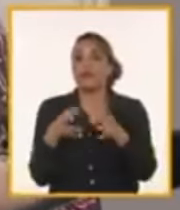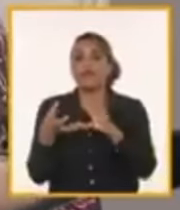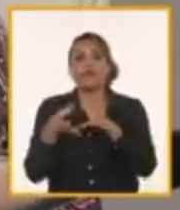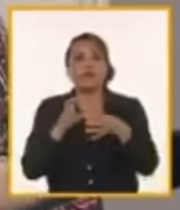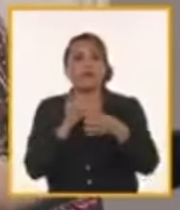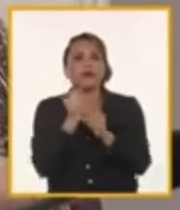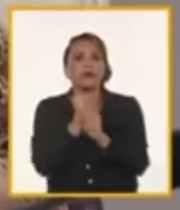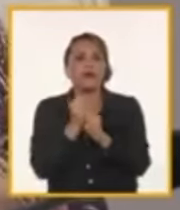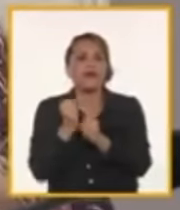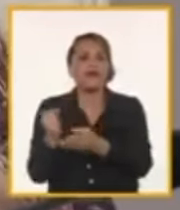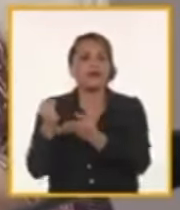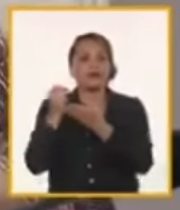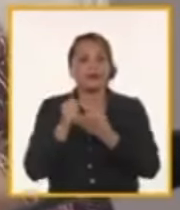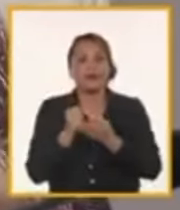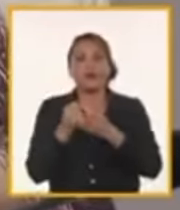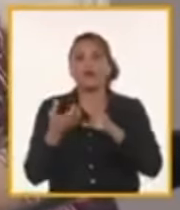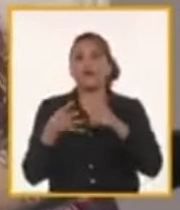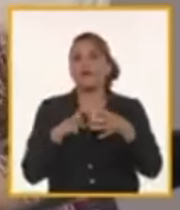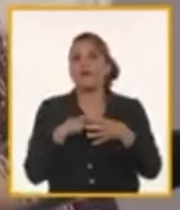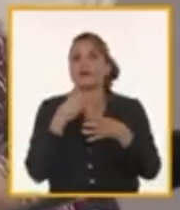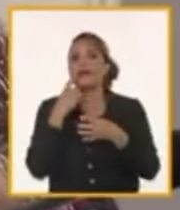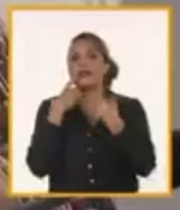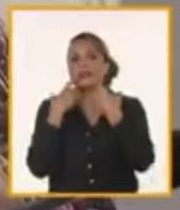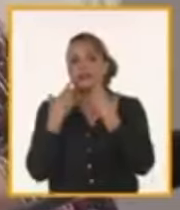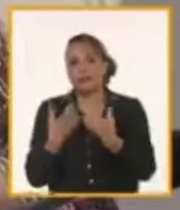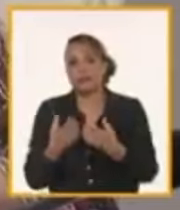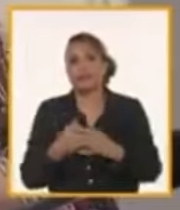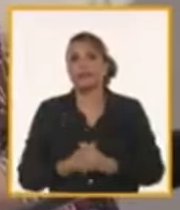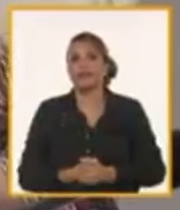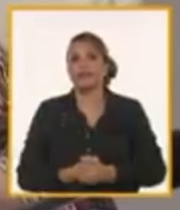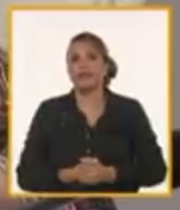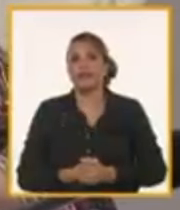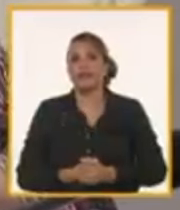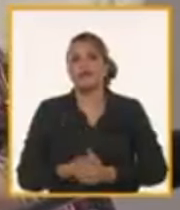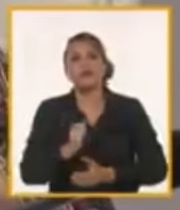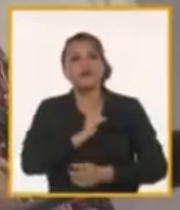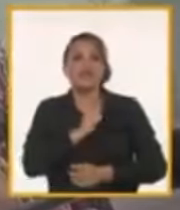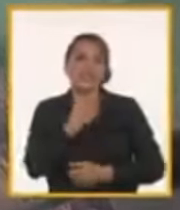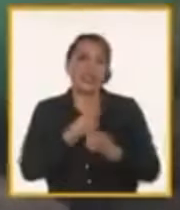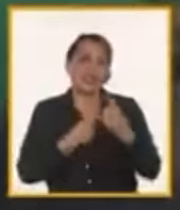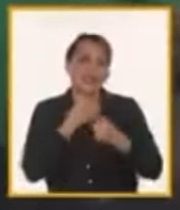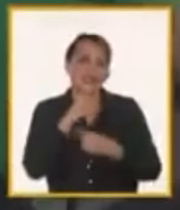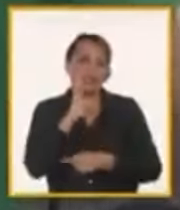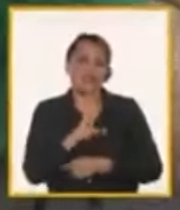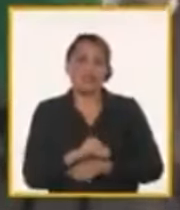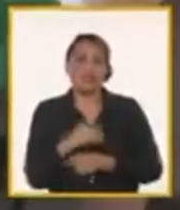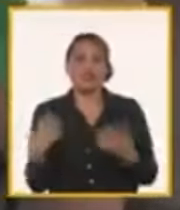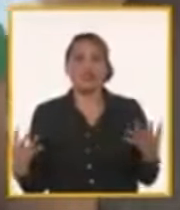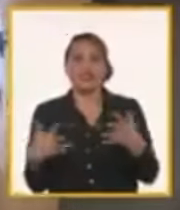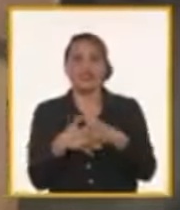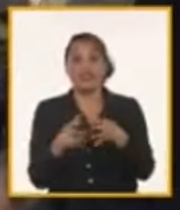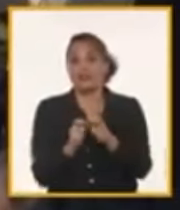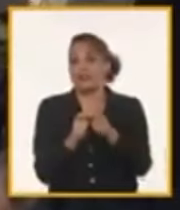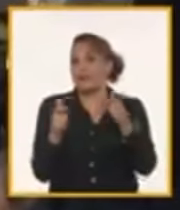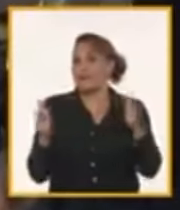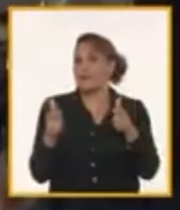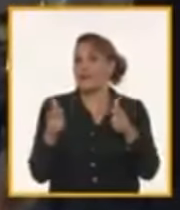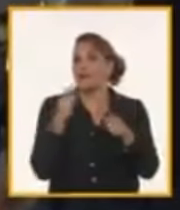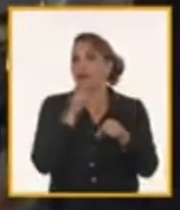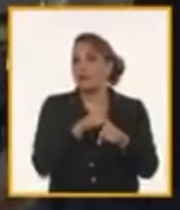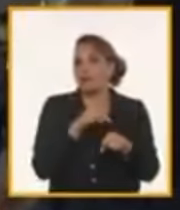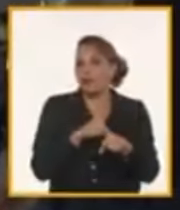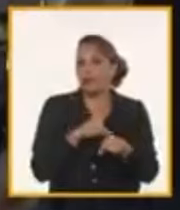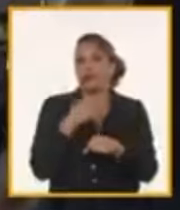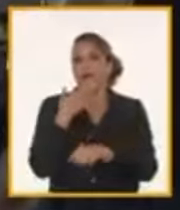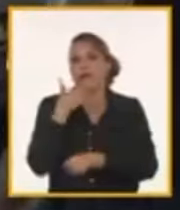propiciado un modelo muy interesante pero yo no quería dejar de nombrar una de nuestras redes que tienen una mayor un mayor tiempo y un